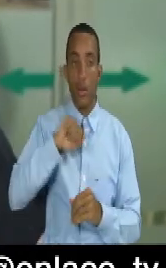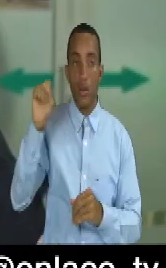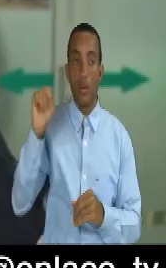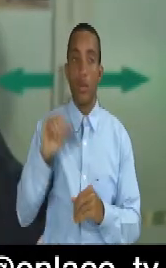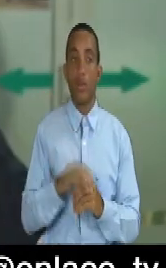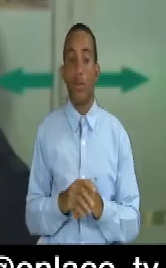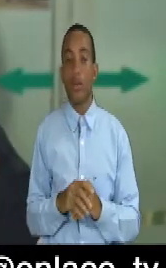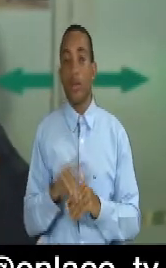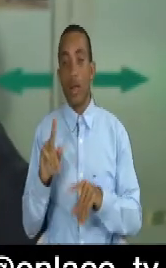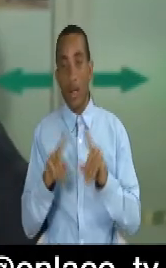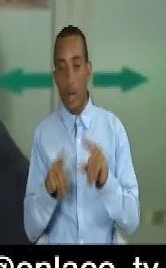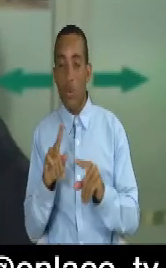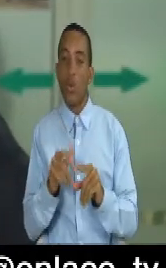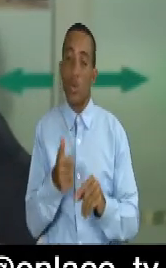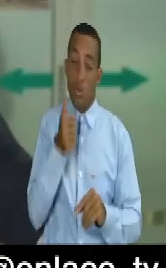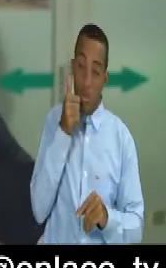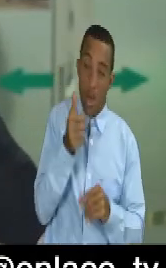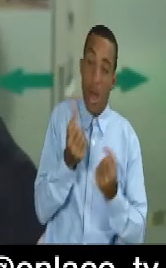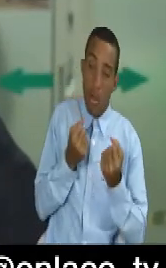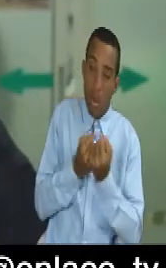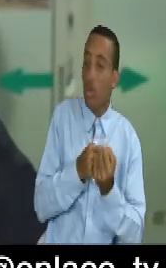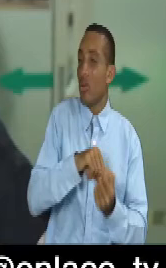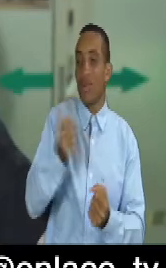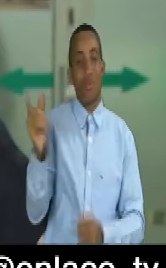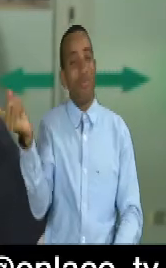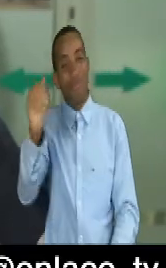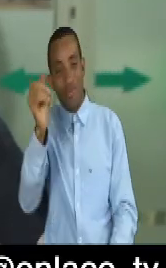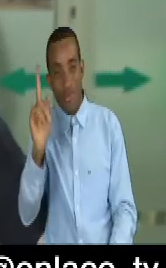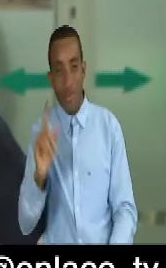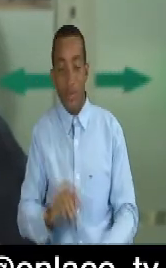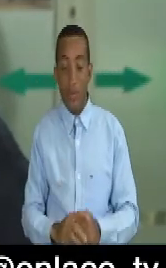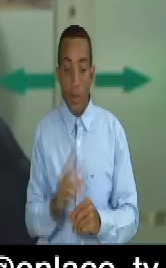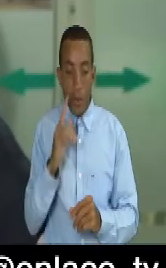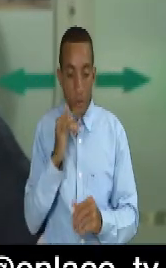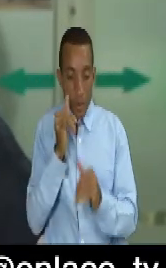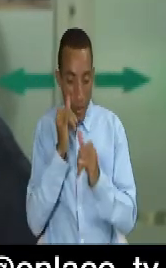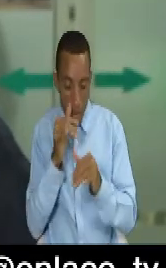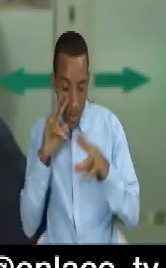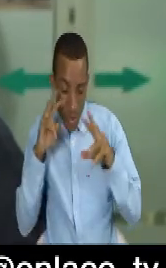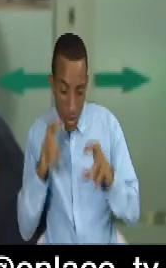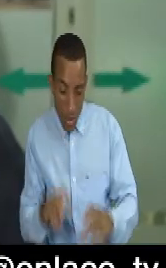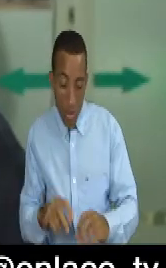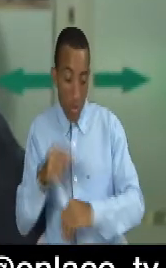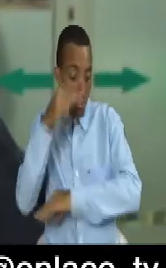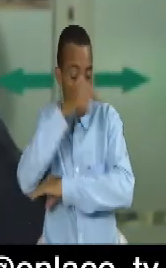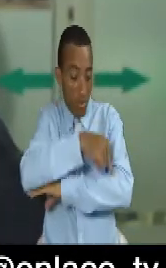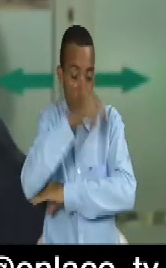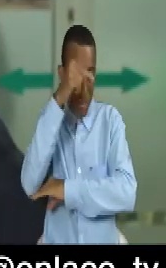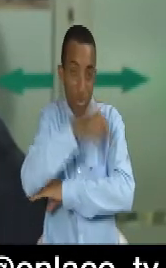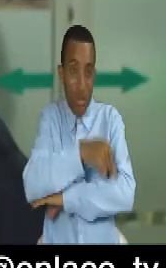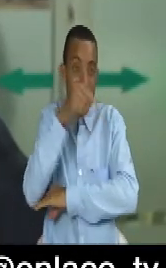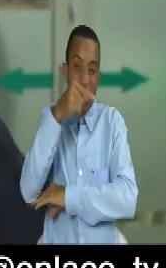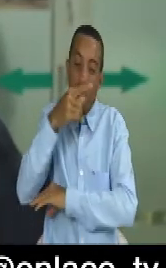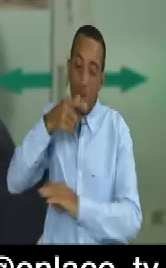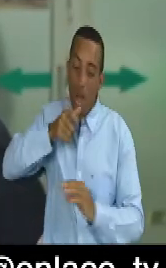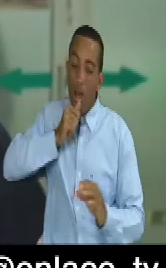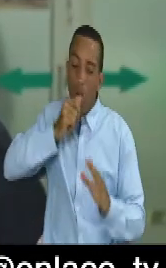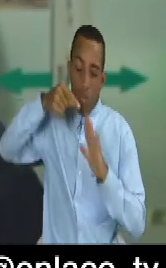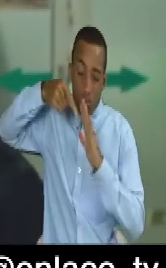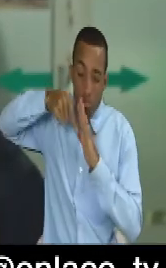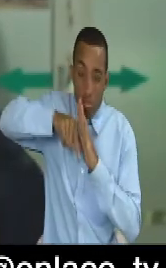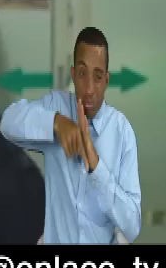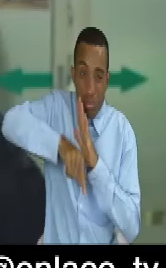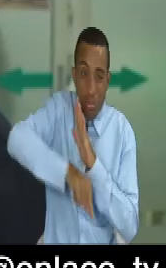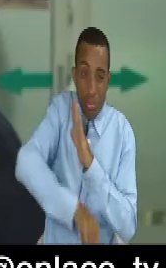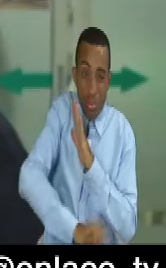y posturas en contra. Se va a hacer el análisis técnico de lo que significa esta técnica de explotación petrolera y esperamos pues que arroje los mejores